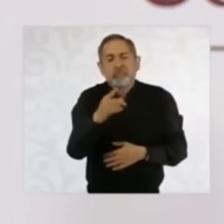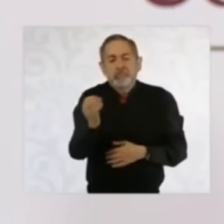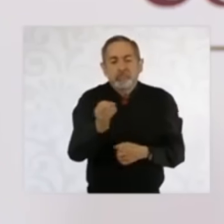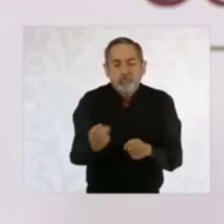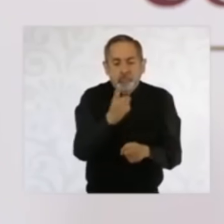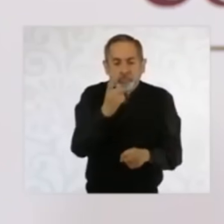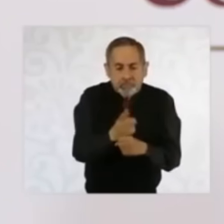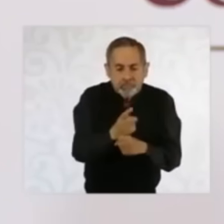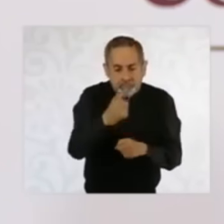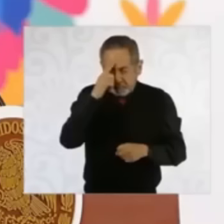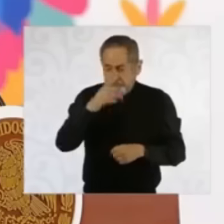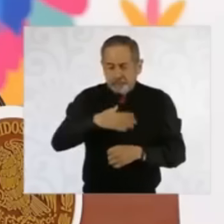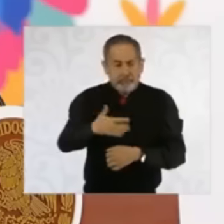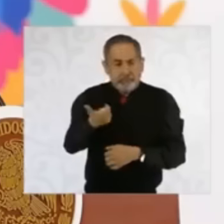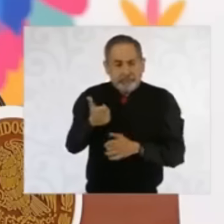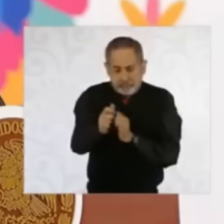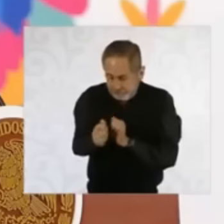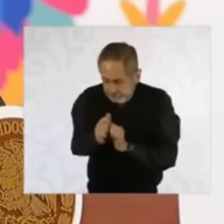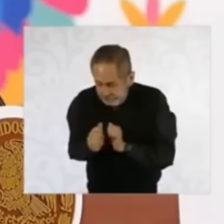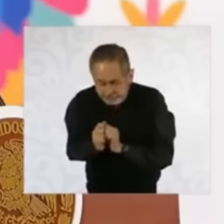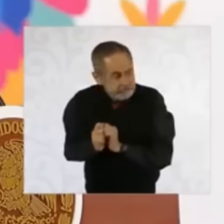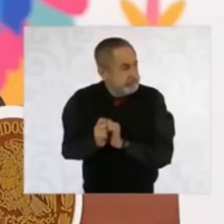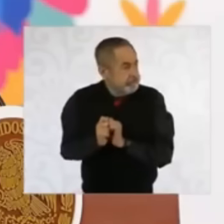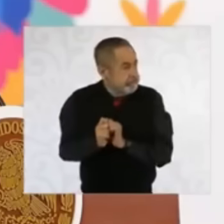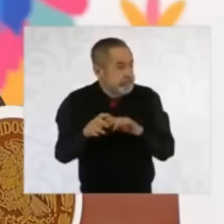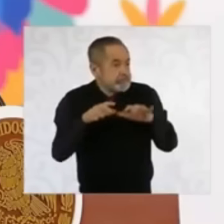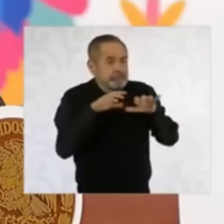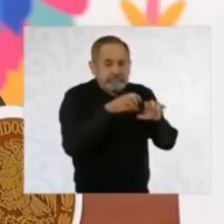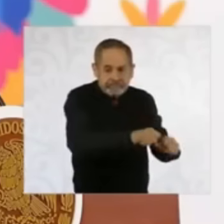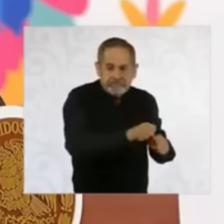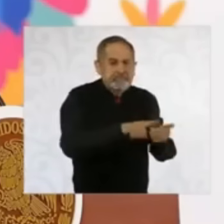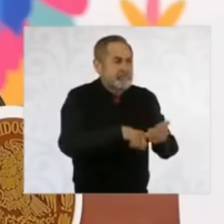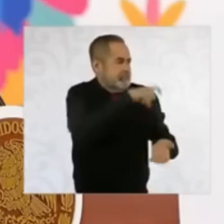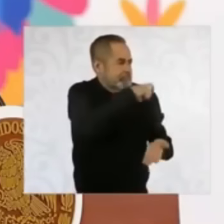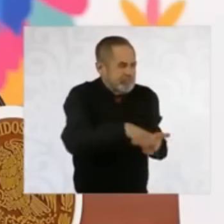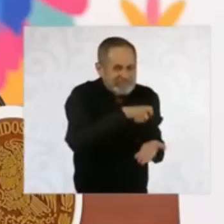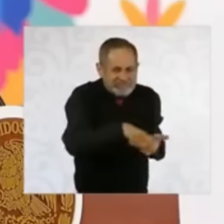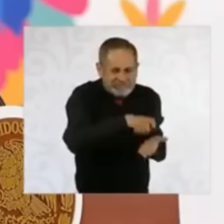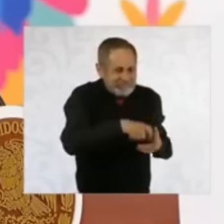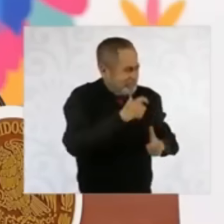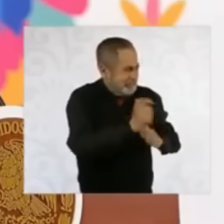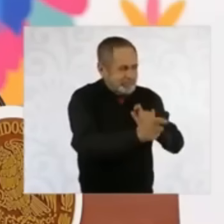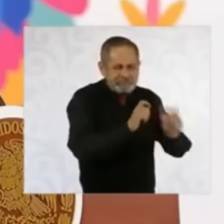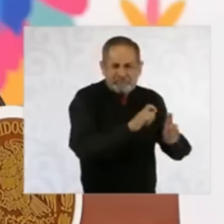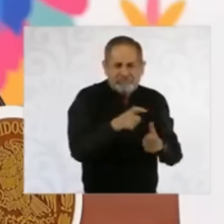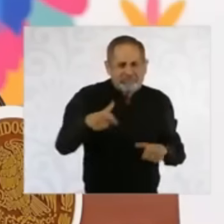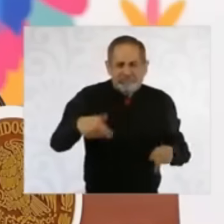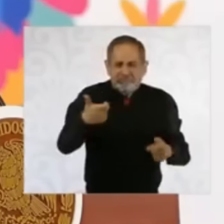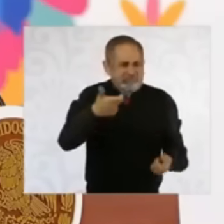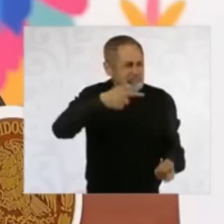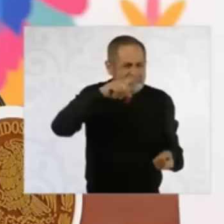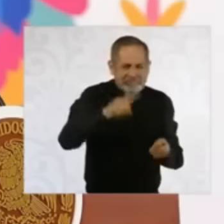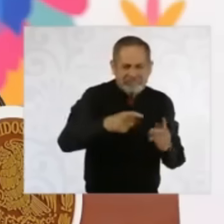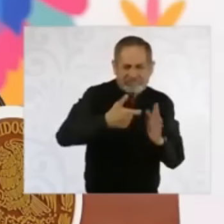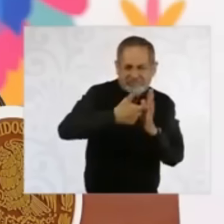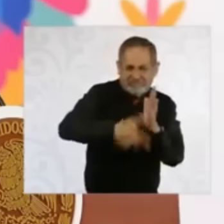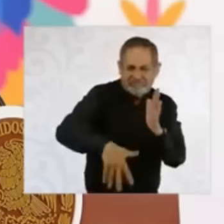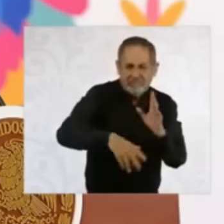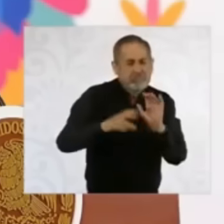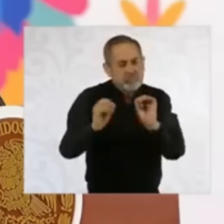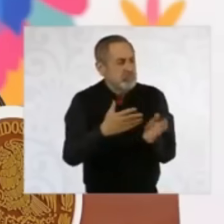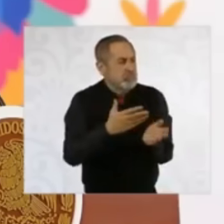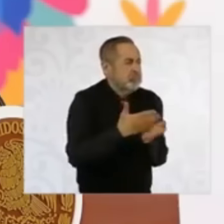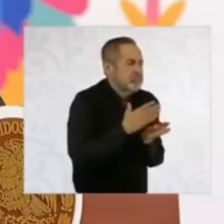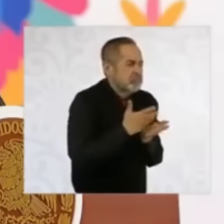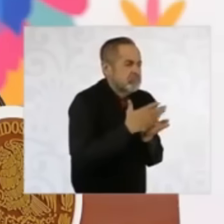si tienen dudas sobre Dónde encontrar las mejores promociones no se preocupen pueden descargar la App del buen fin donde encontrarán todas